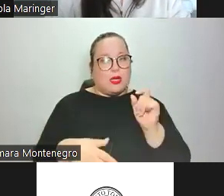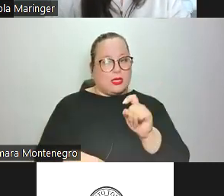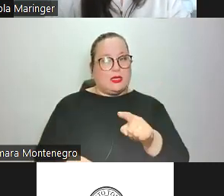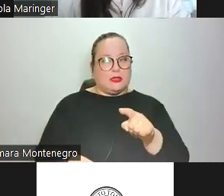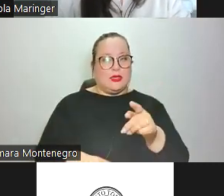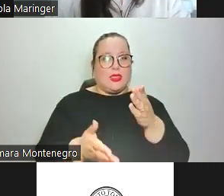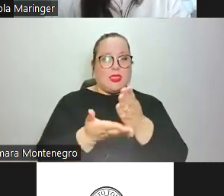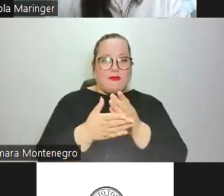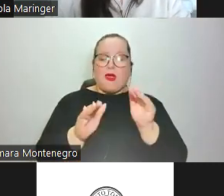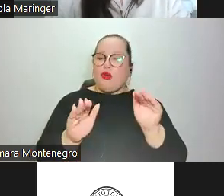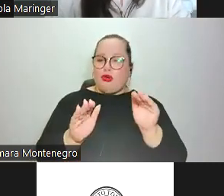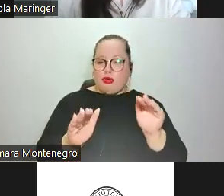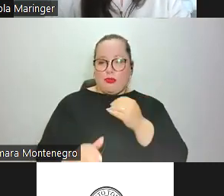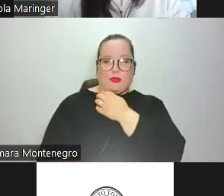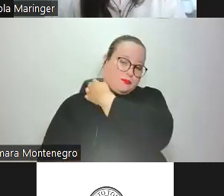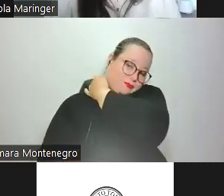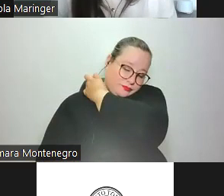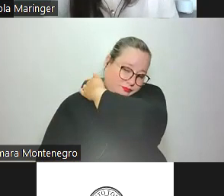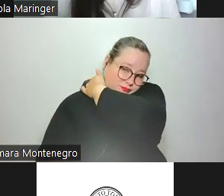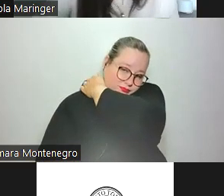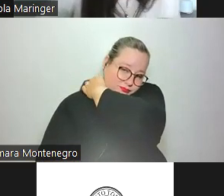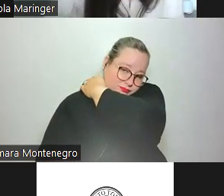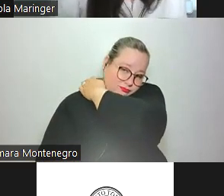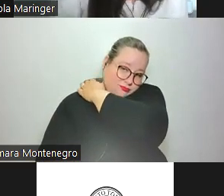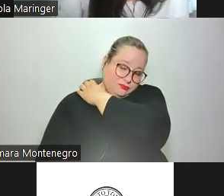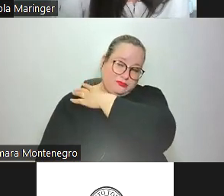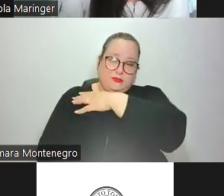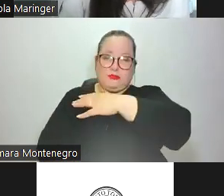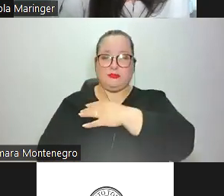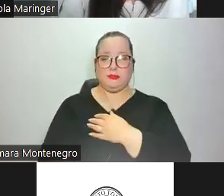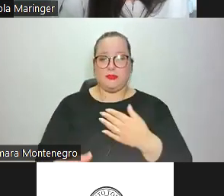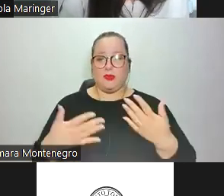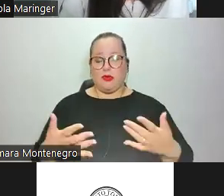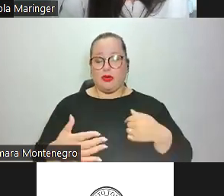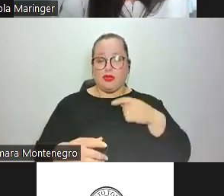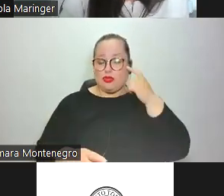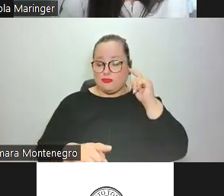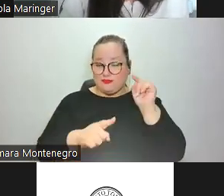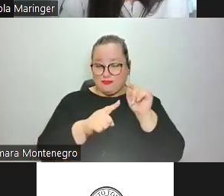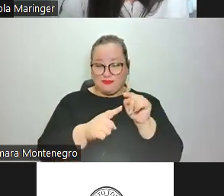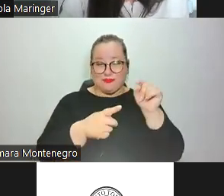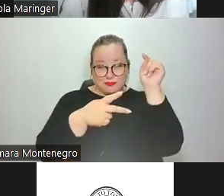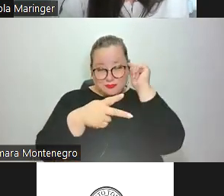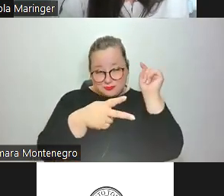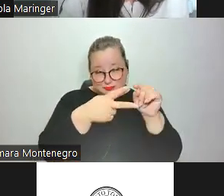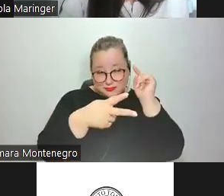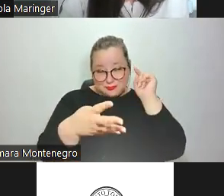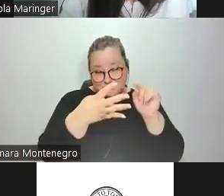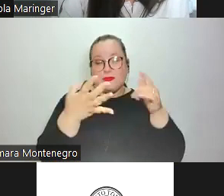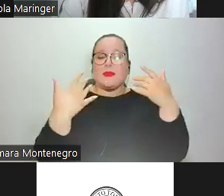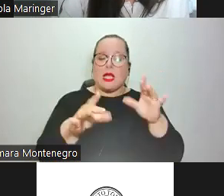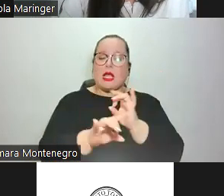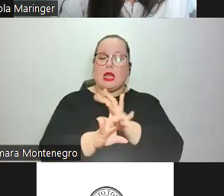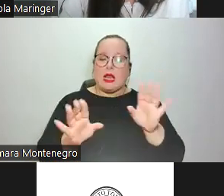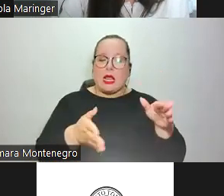esté cómodo en su trabajo. Así que, bueno, mis preferencias ya están claras y el momento en el que estoy ahora y la